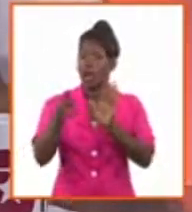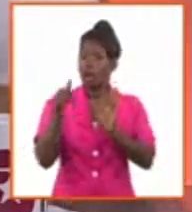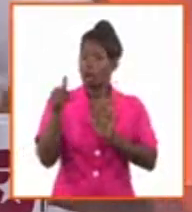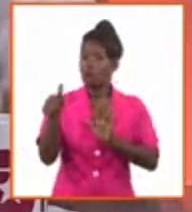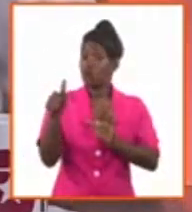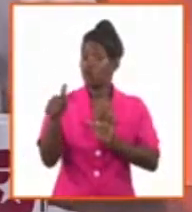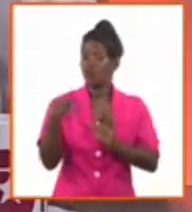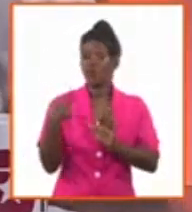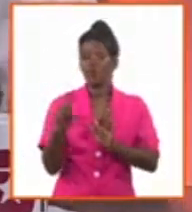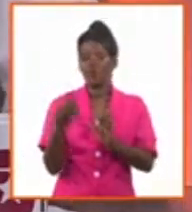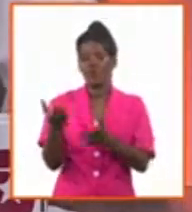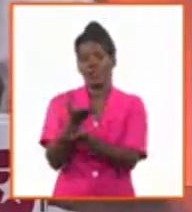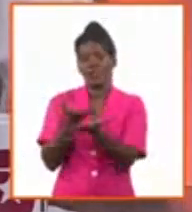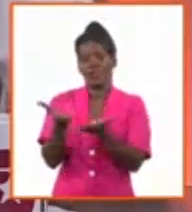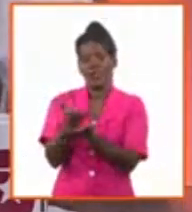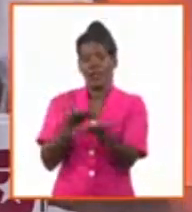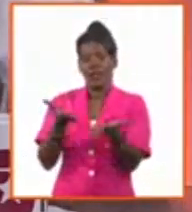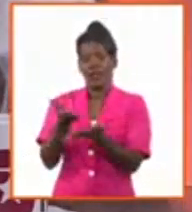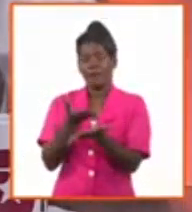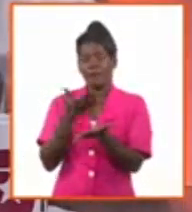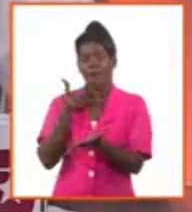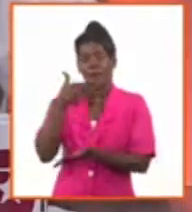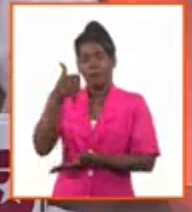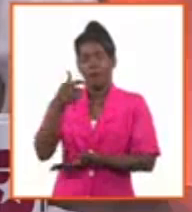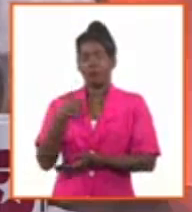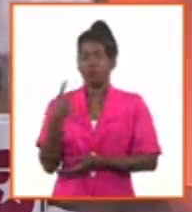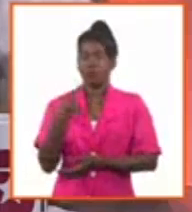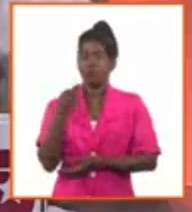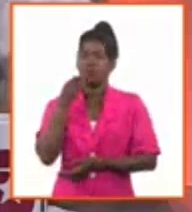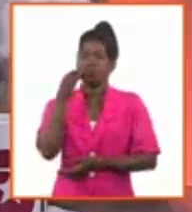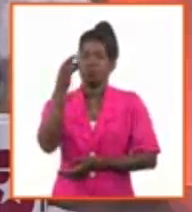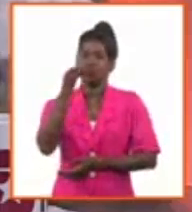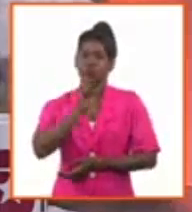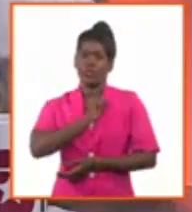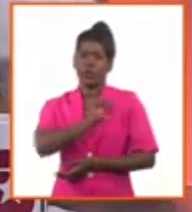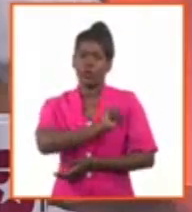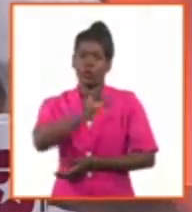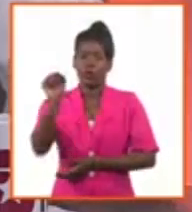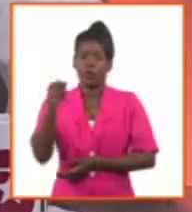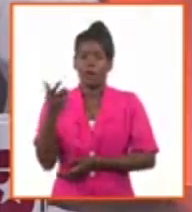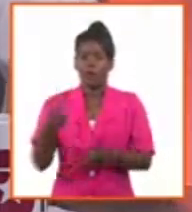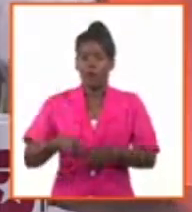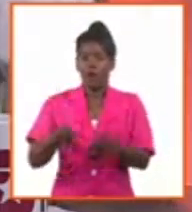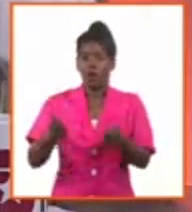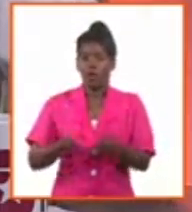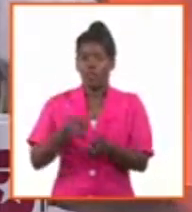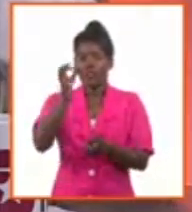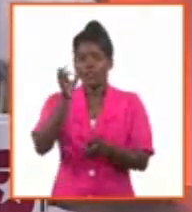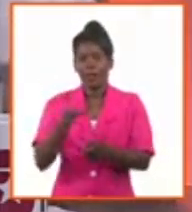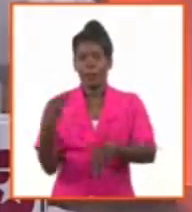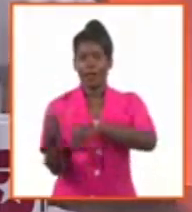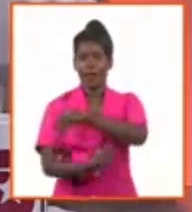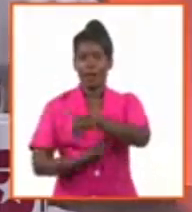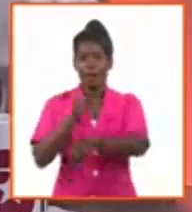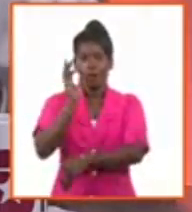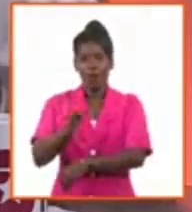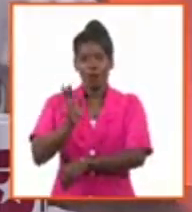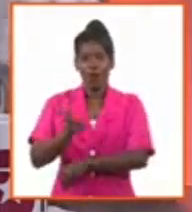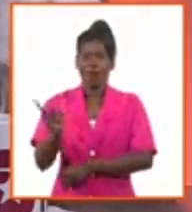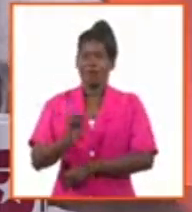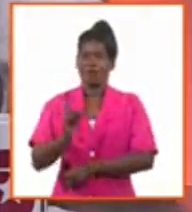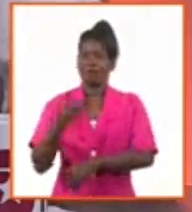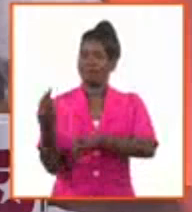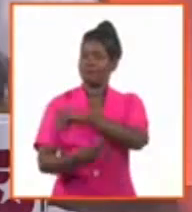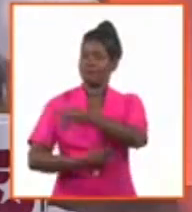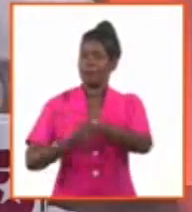nosotros como dirigentes estudiantiles hacia nuestra membresía. Aspiramos también a que estos congresos sean congresos de unidad, donde se escuchen a